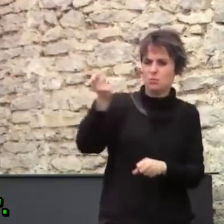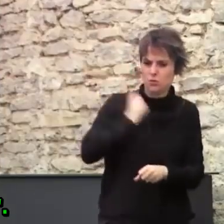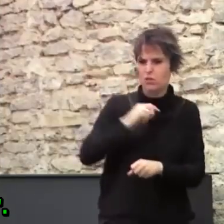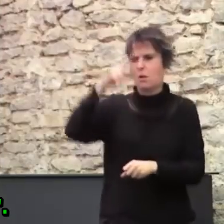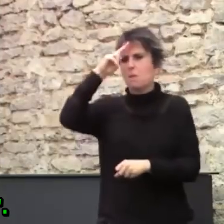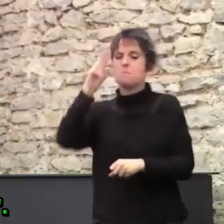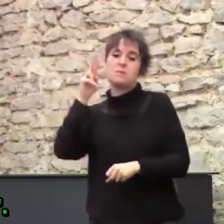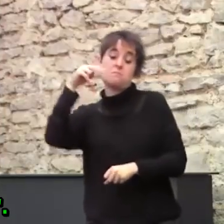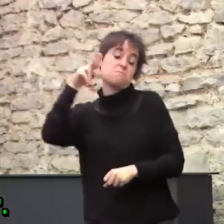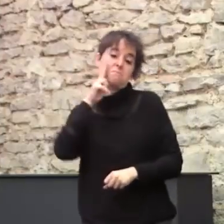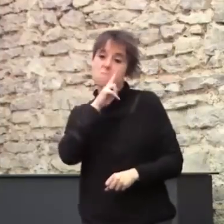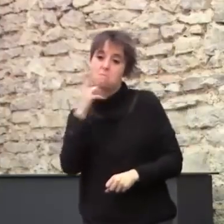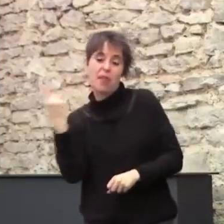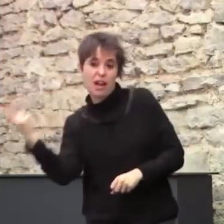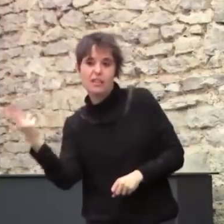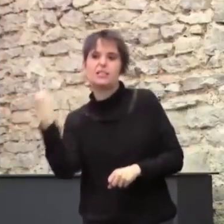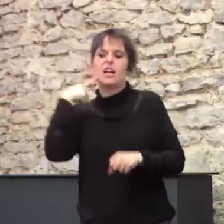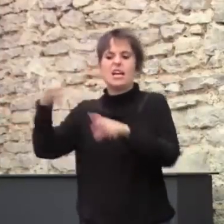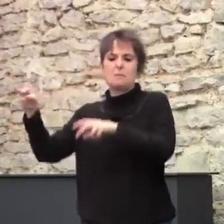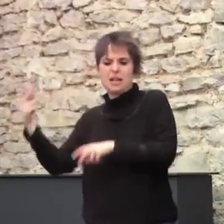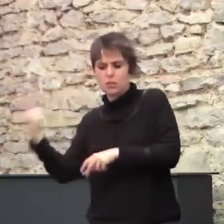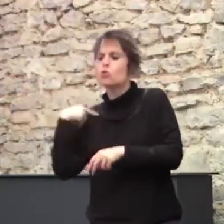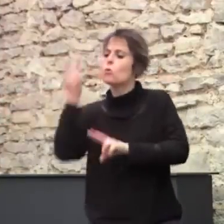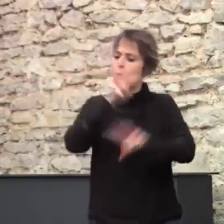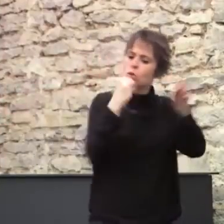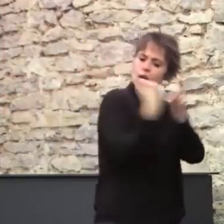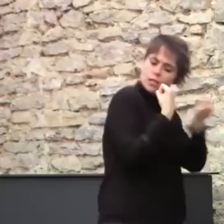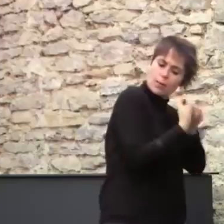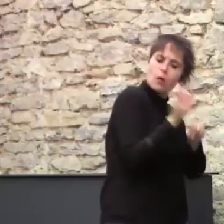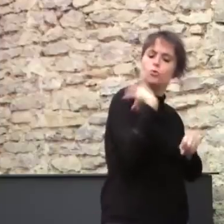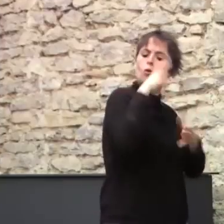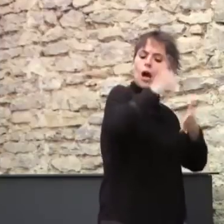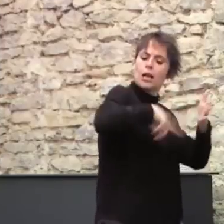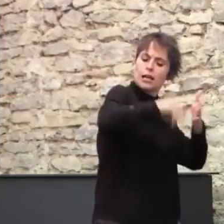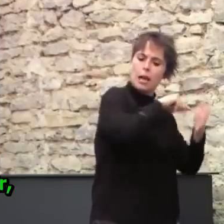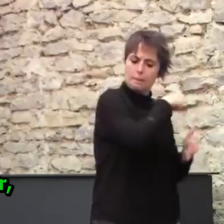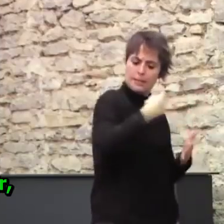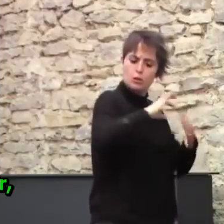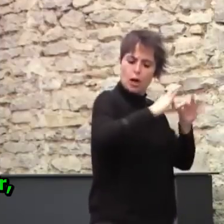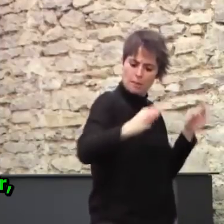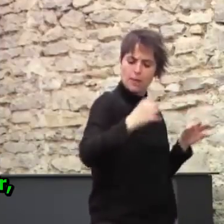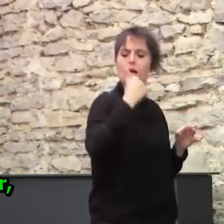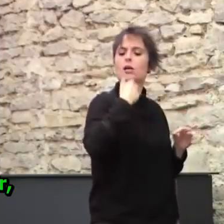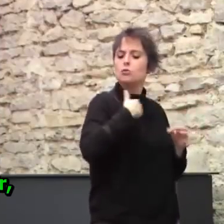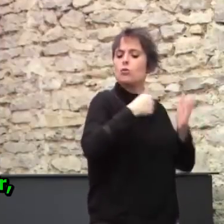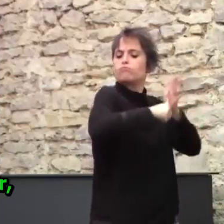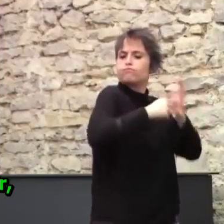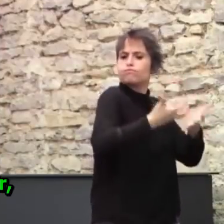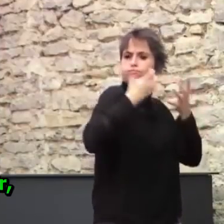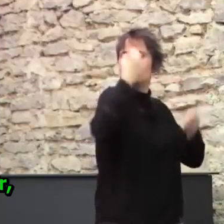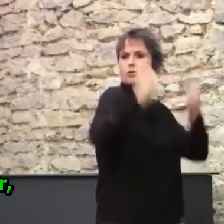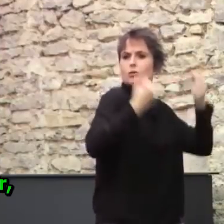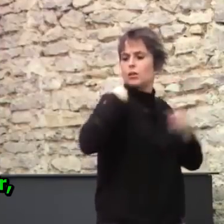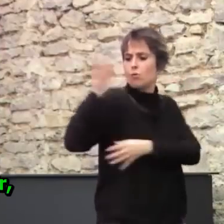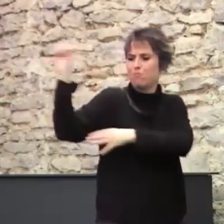someten mi madrastra y mis hermanastras, me voy a buscar un trabajo, voy a estudiar, me voy a alquilar un piso con mis amigas, me voy a sacar el carnet de conducir y voy a pasar de